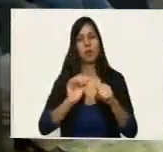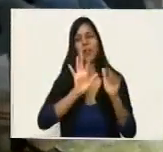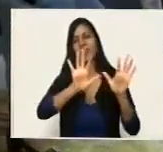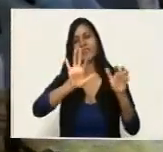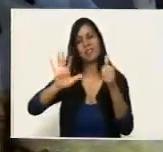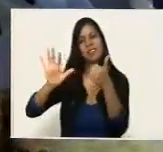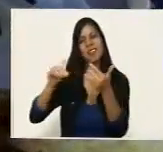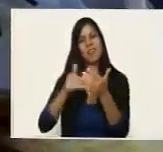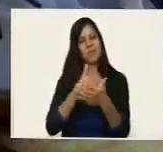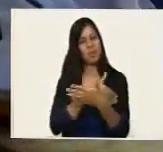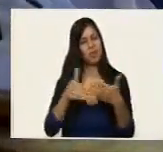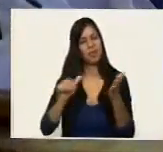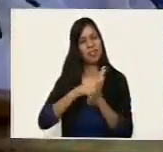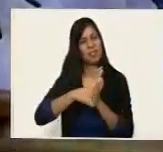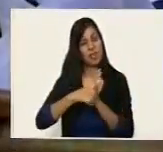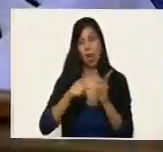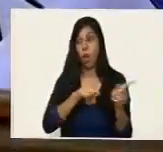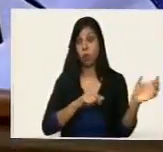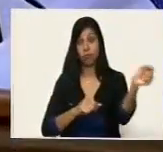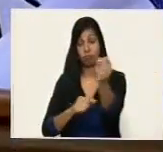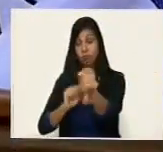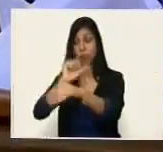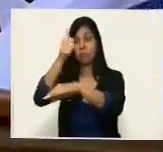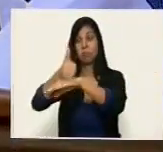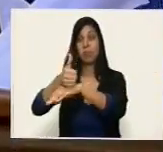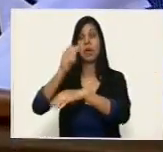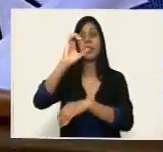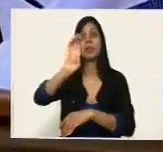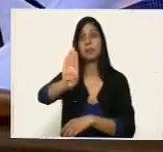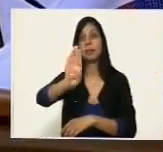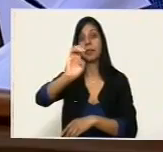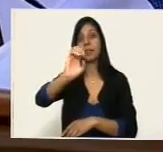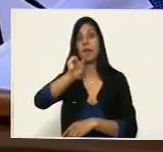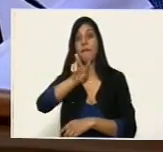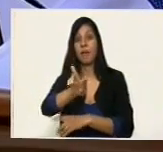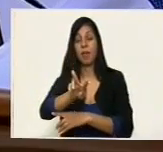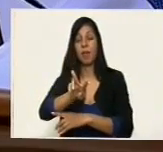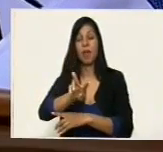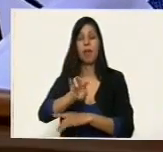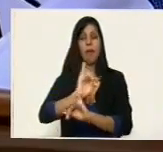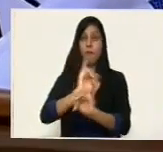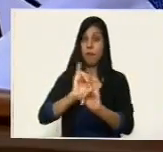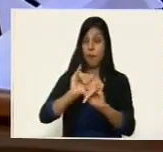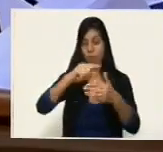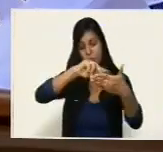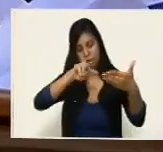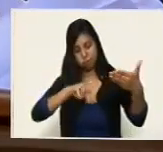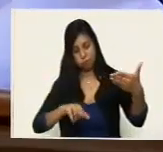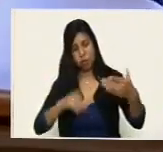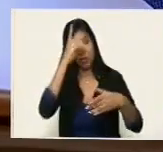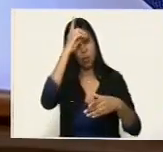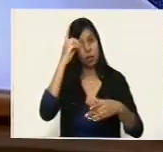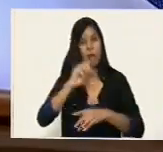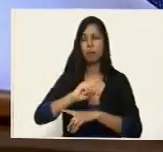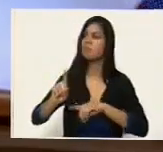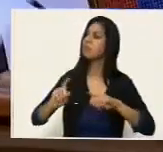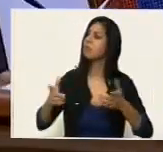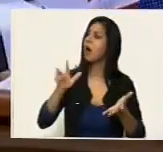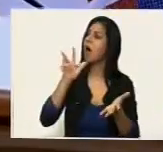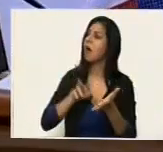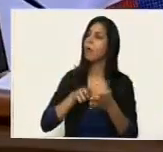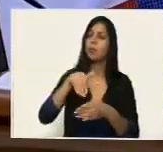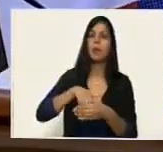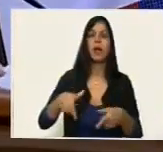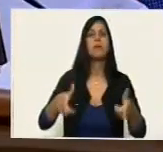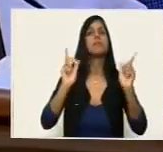16.834.560, como presidente del Banco Central de Venezuela. Cerrado el debate, el presidente sometió a votación la autorización para la designación del